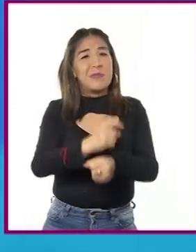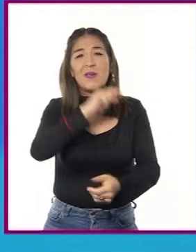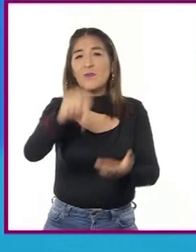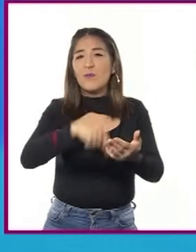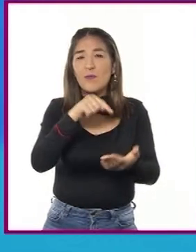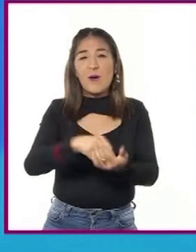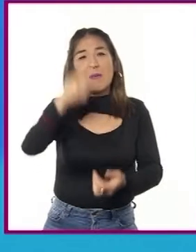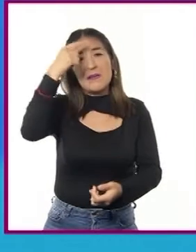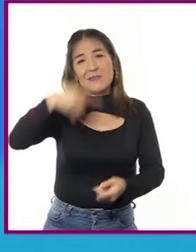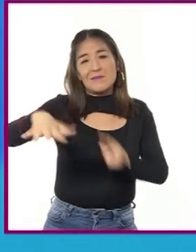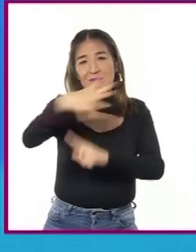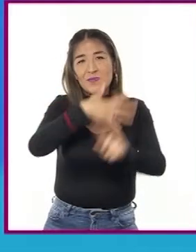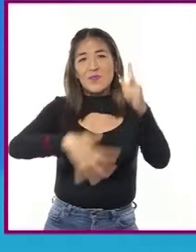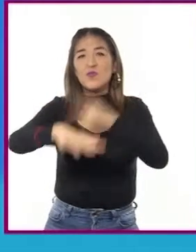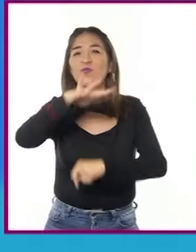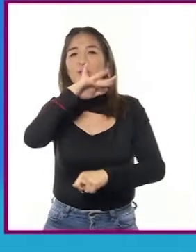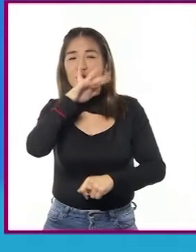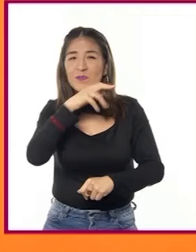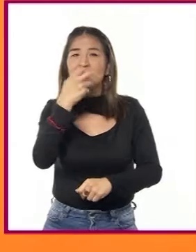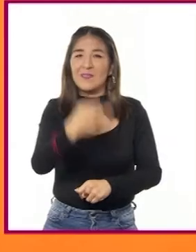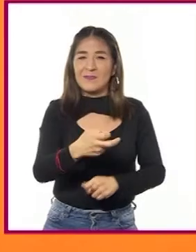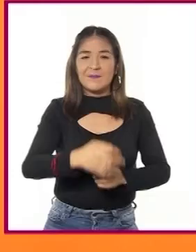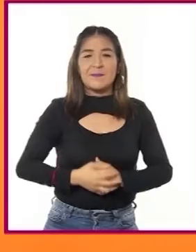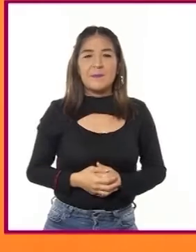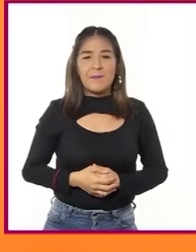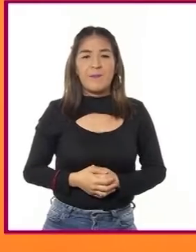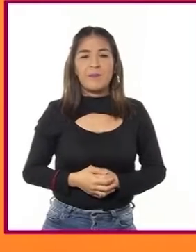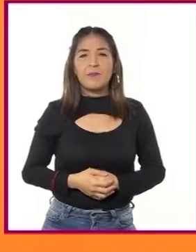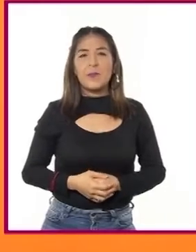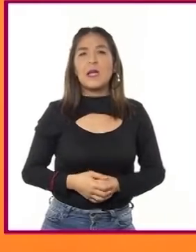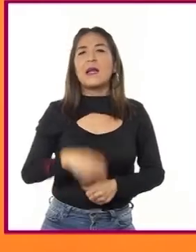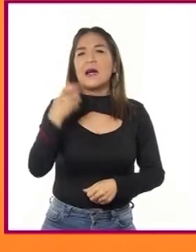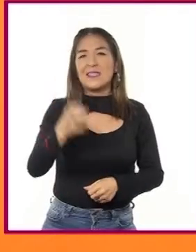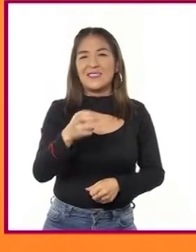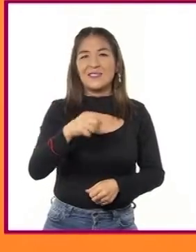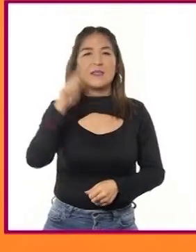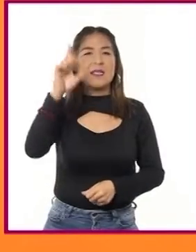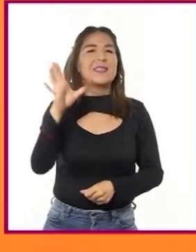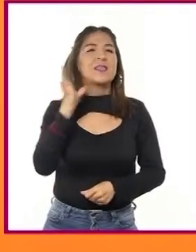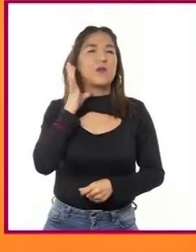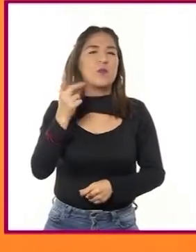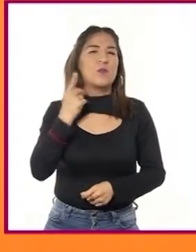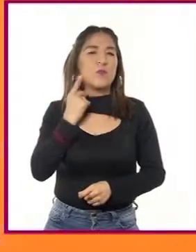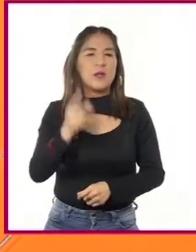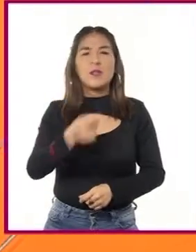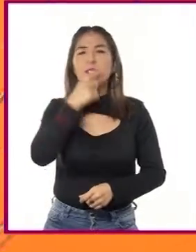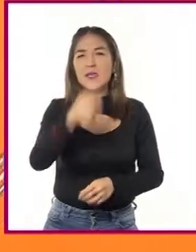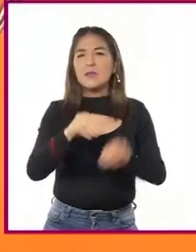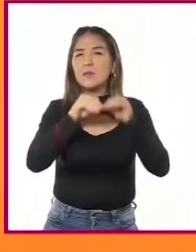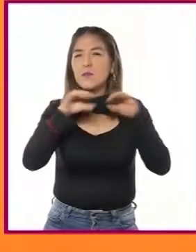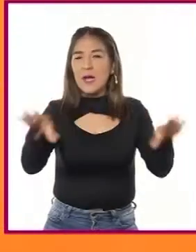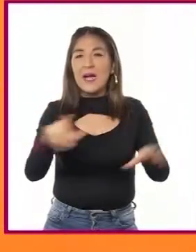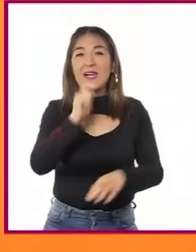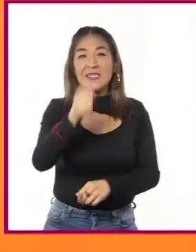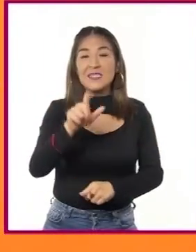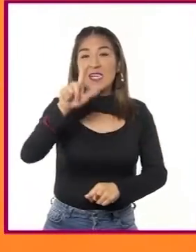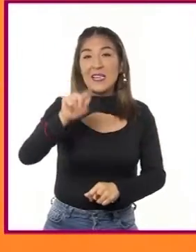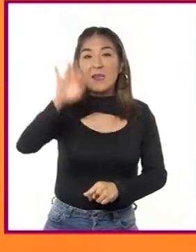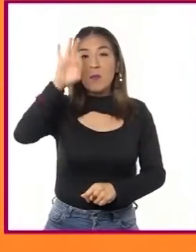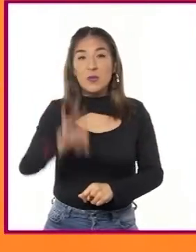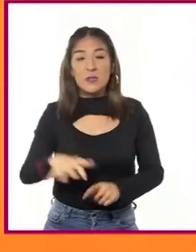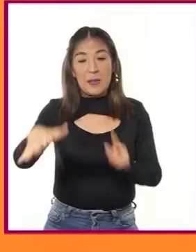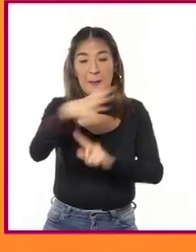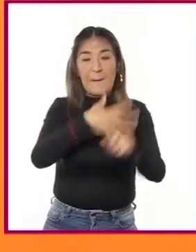la contaminación se refiere. Un documento del Senado de la República destaca que el 70%